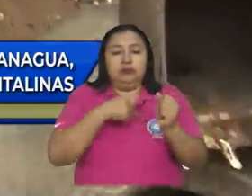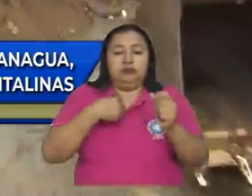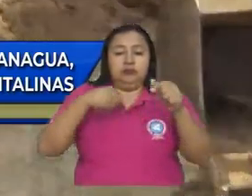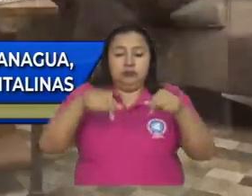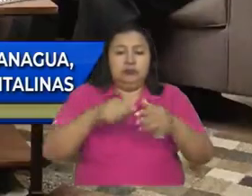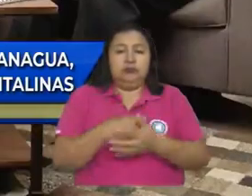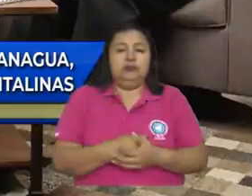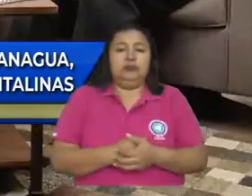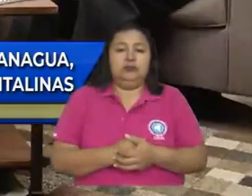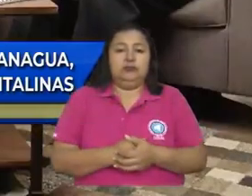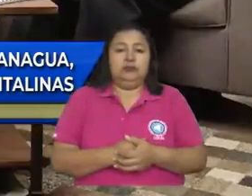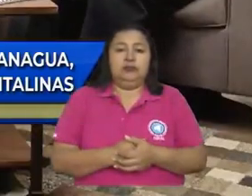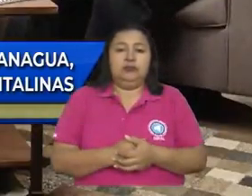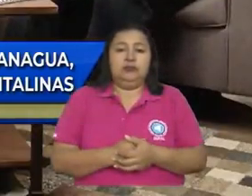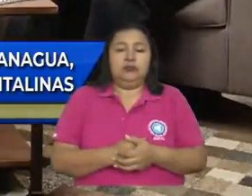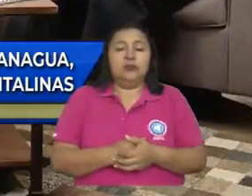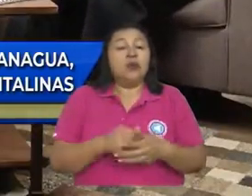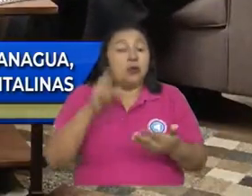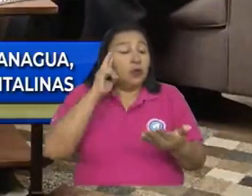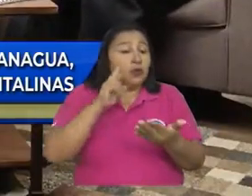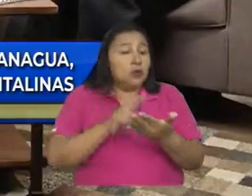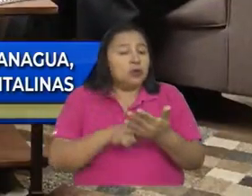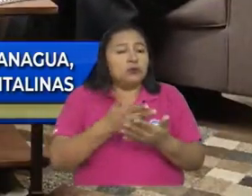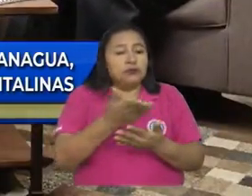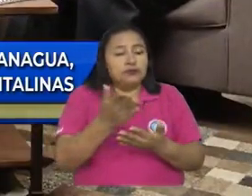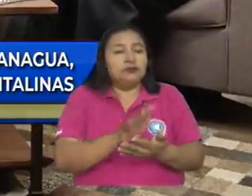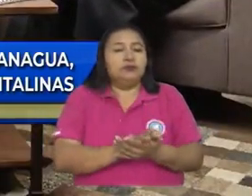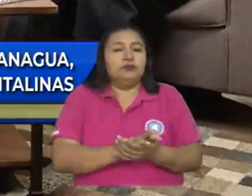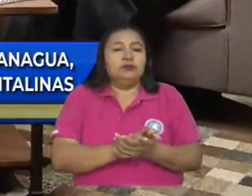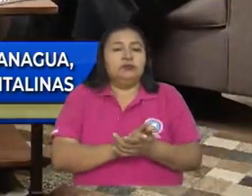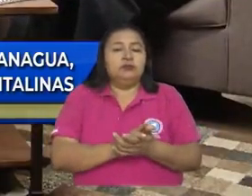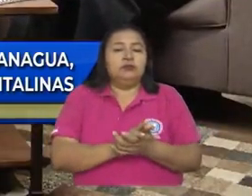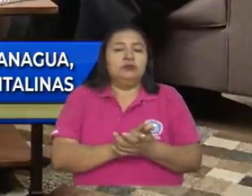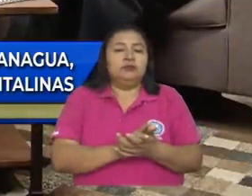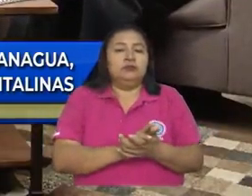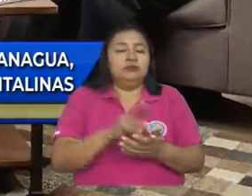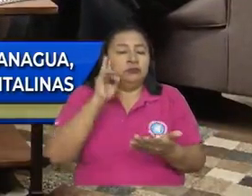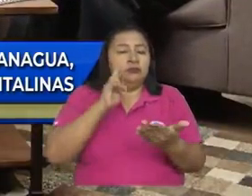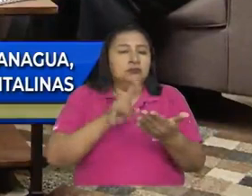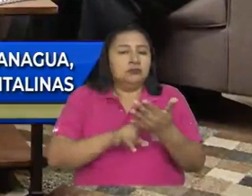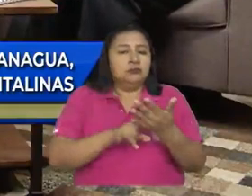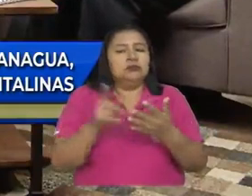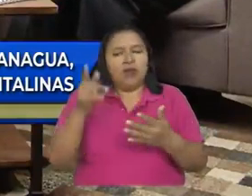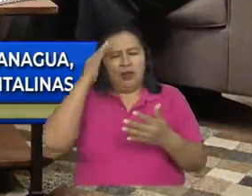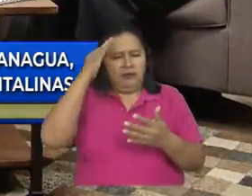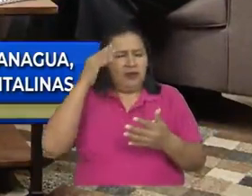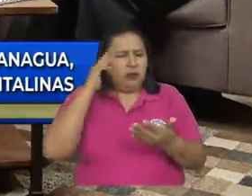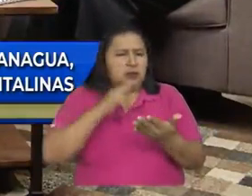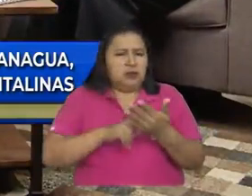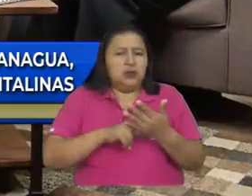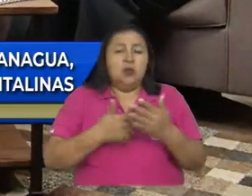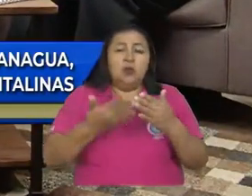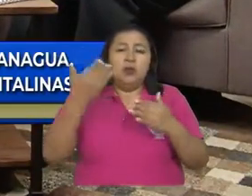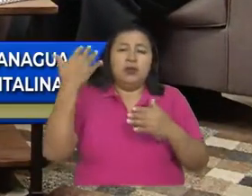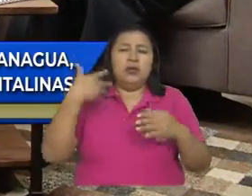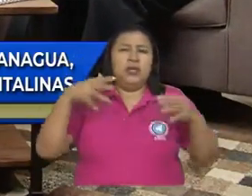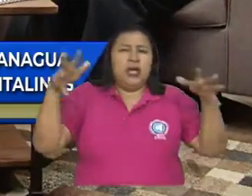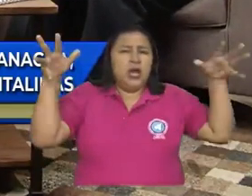actualmente. ¿Usted se acuerda? Sí, adelante. Y la jefa también lo recuerda, cuando caían